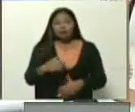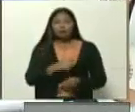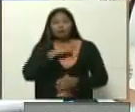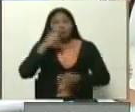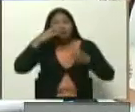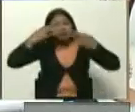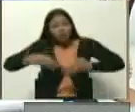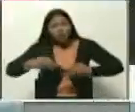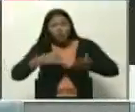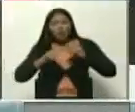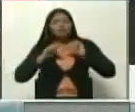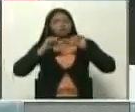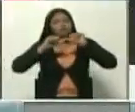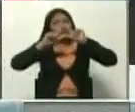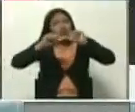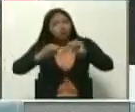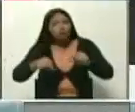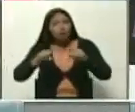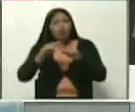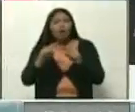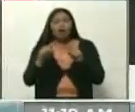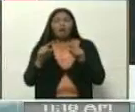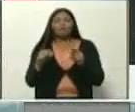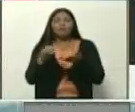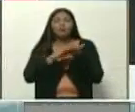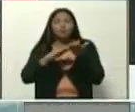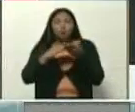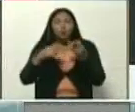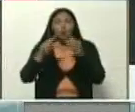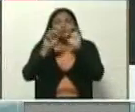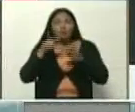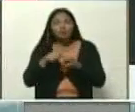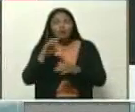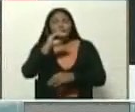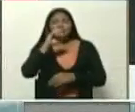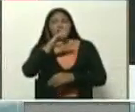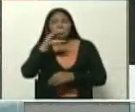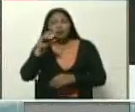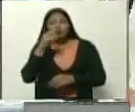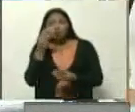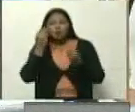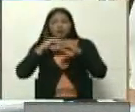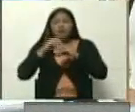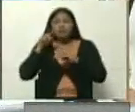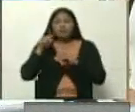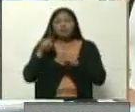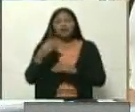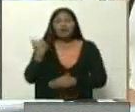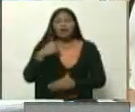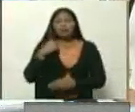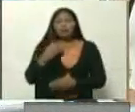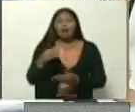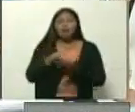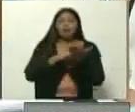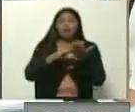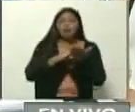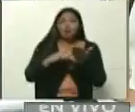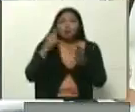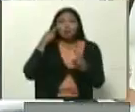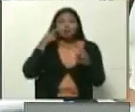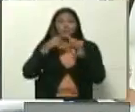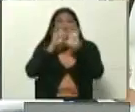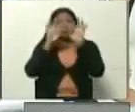seguros que le dará continuidad y consolidará la CELAC. Estamos convencidos que Argentina reafirmará y consolidará este